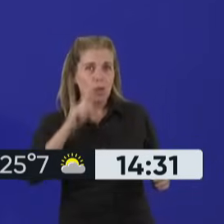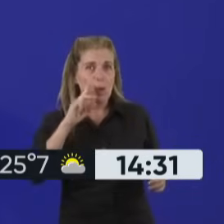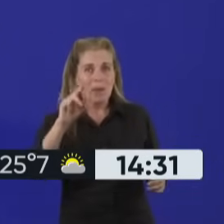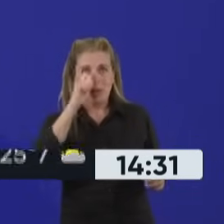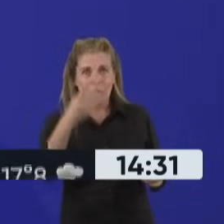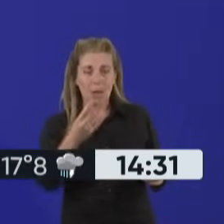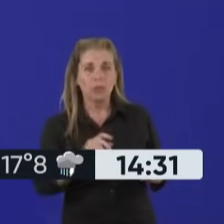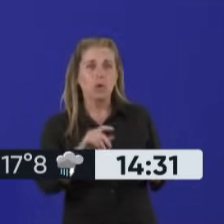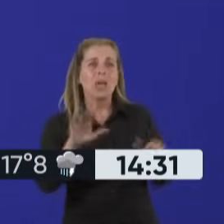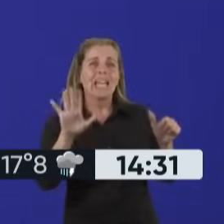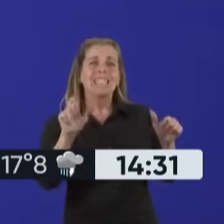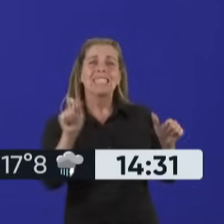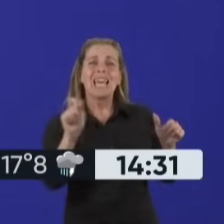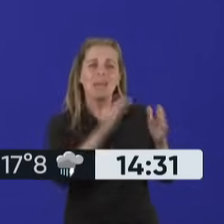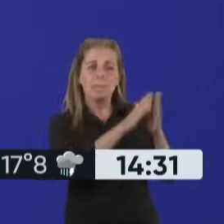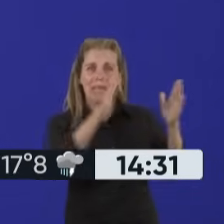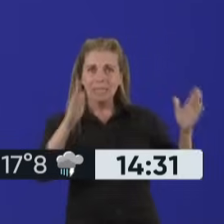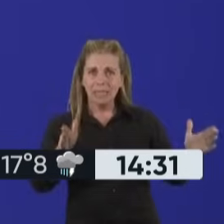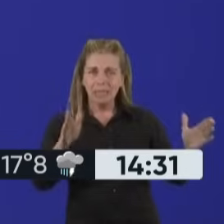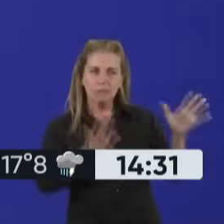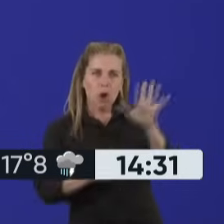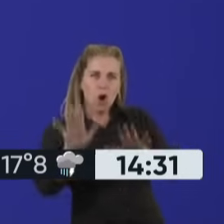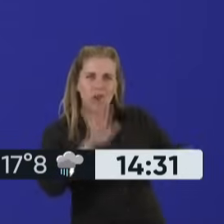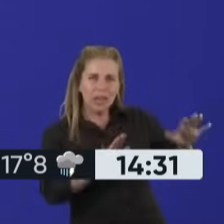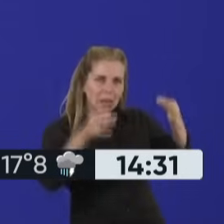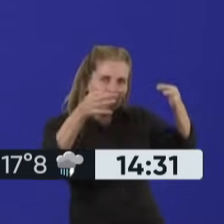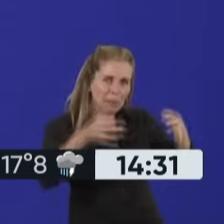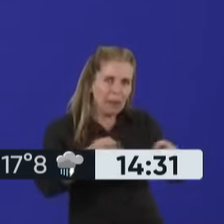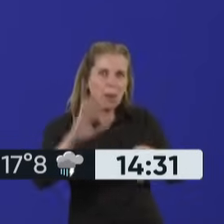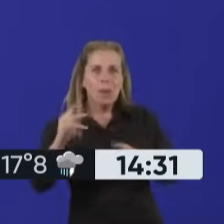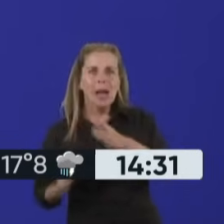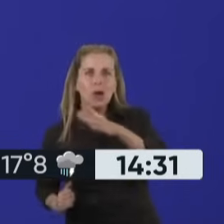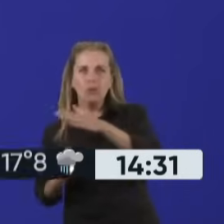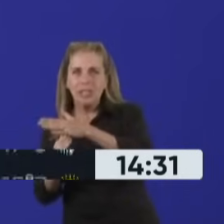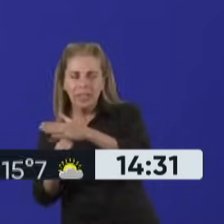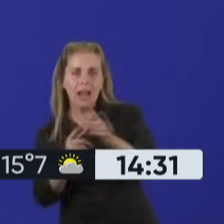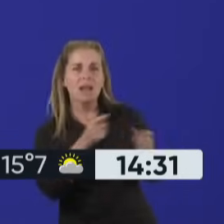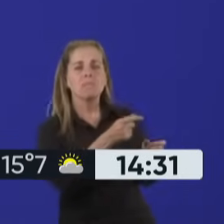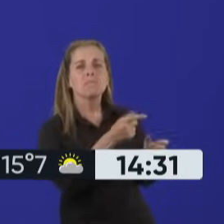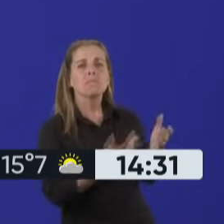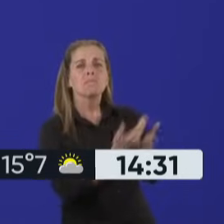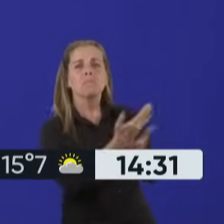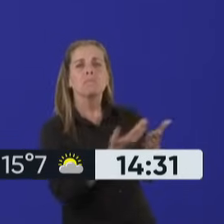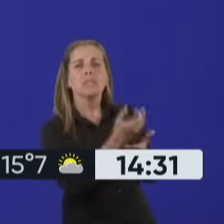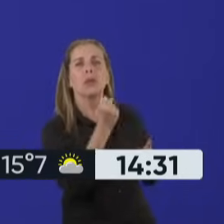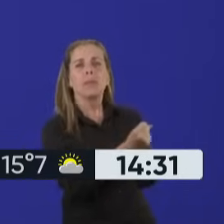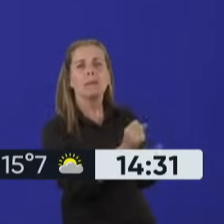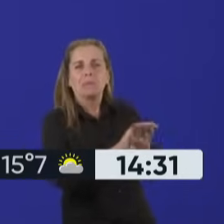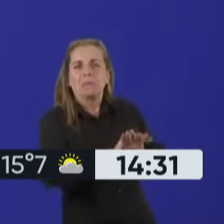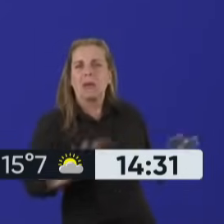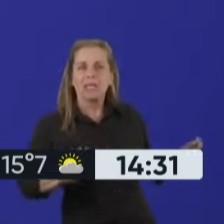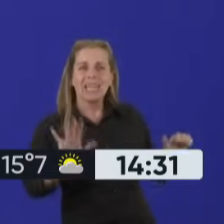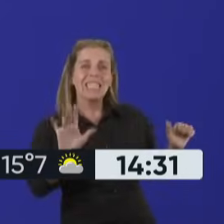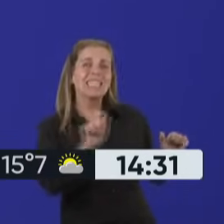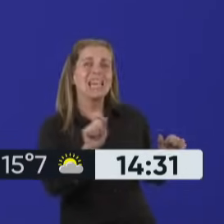solo pusimos en caja al fisco, sino que además terminamos con la emisión monetaria. Y a partir de ahí